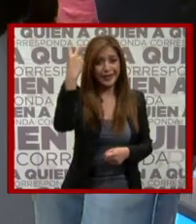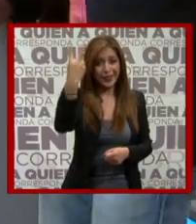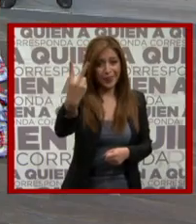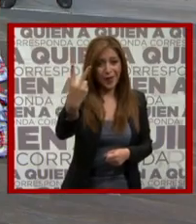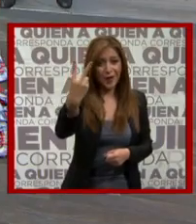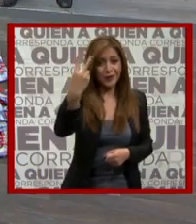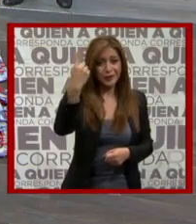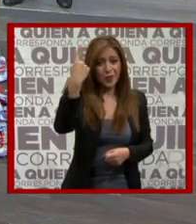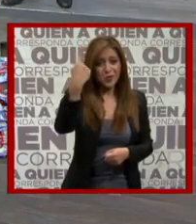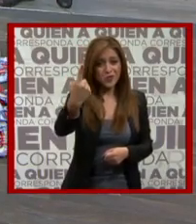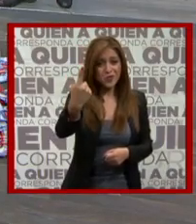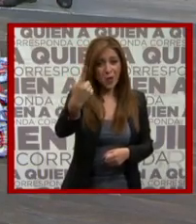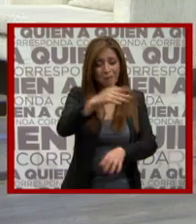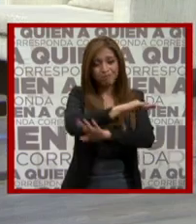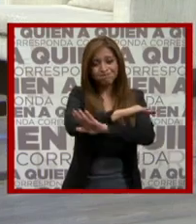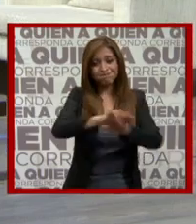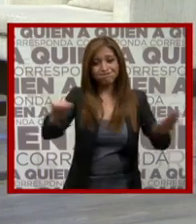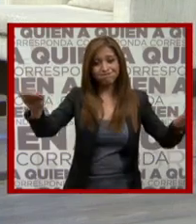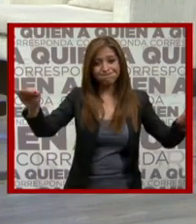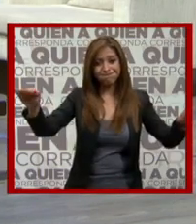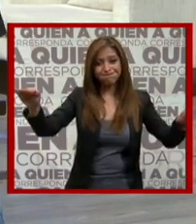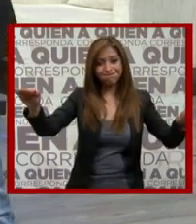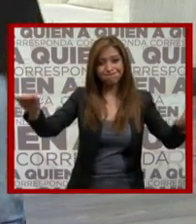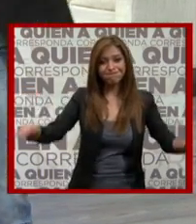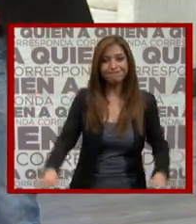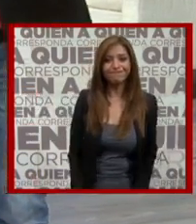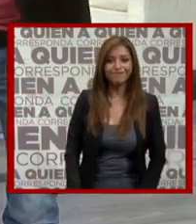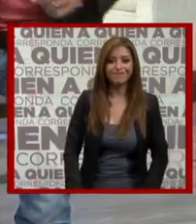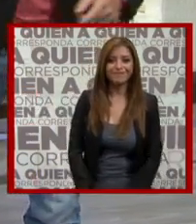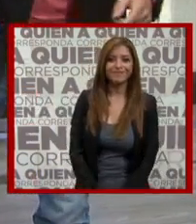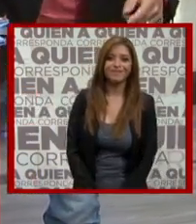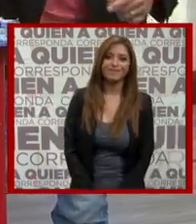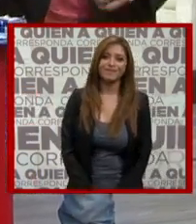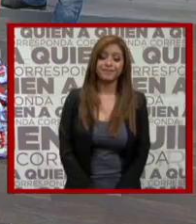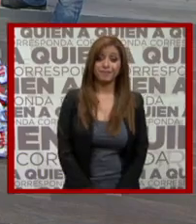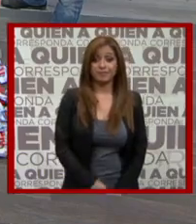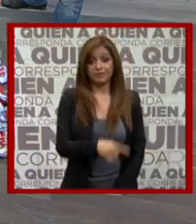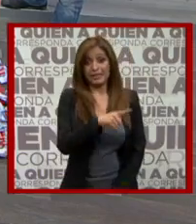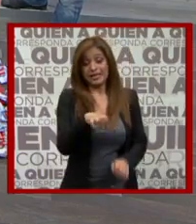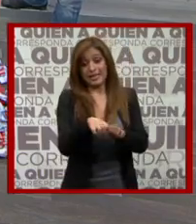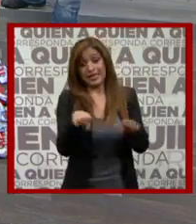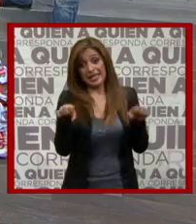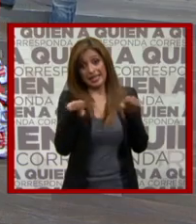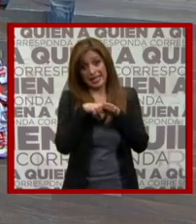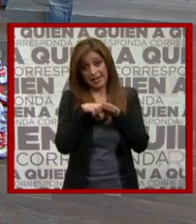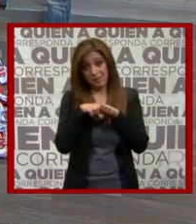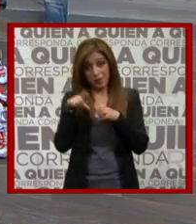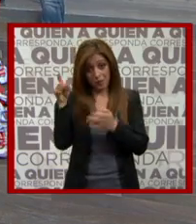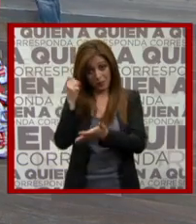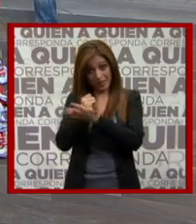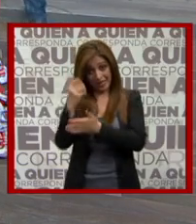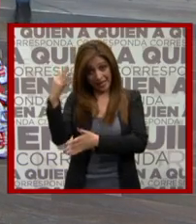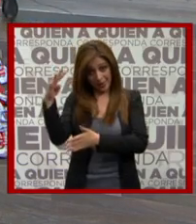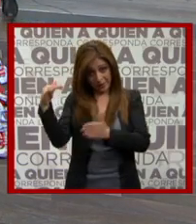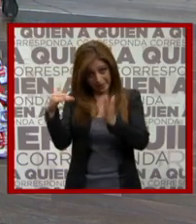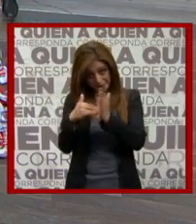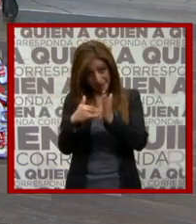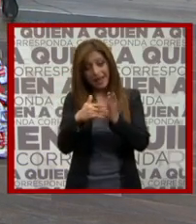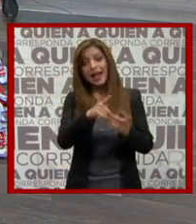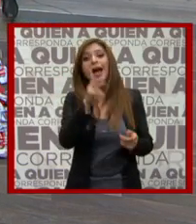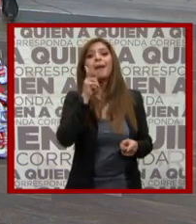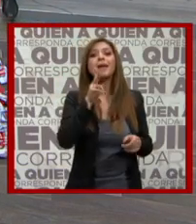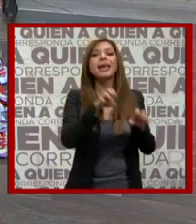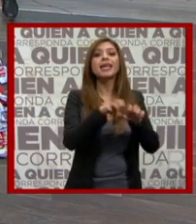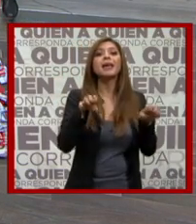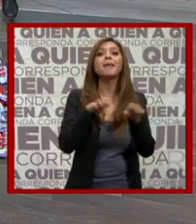3, 2, 1, tiempo fuera. ¡Qué bárbaro! Ok, el equipo a quien corresponda tenía 14 mil pesos, ¿estamos sí. de acuerdo? El